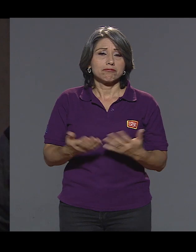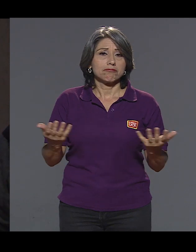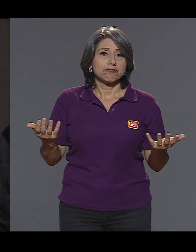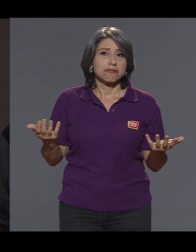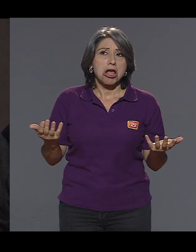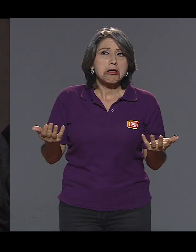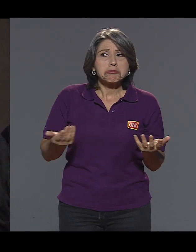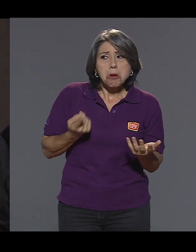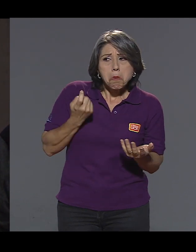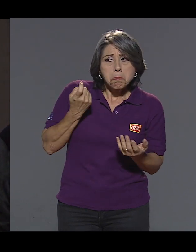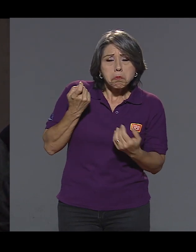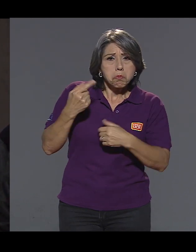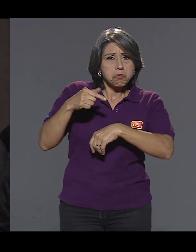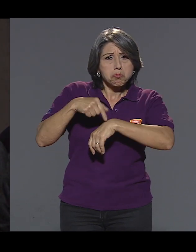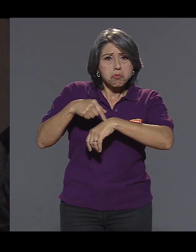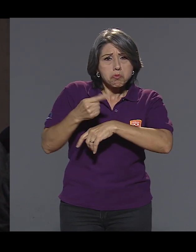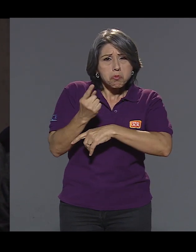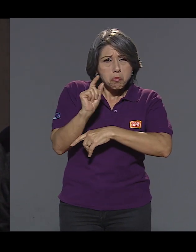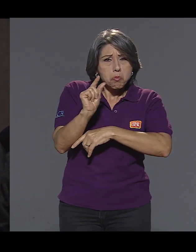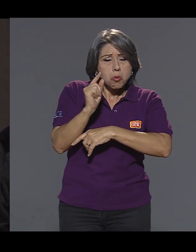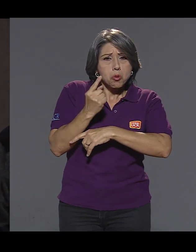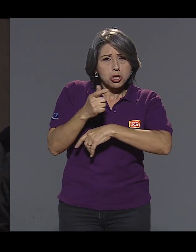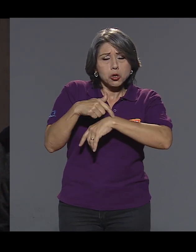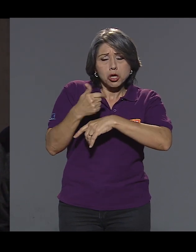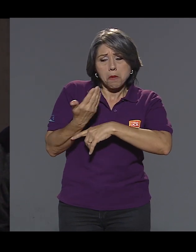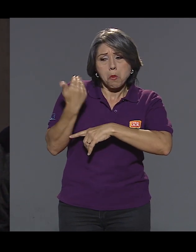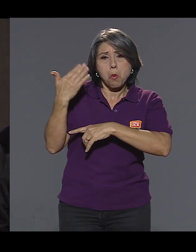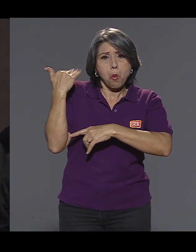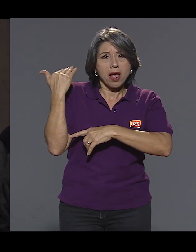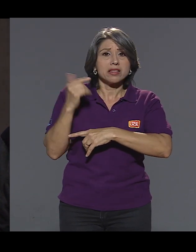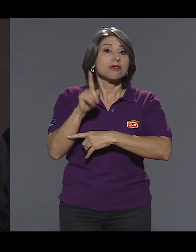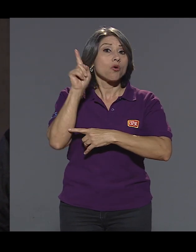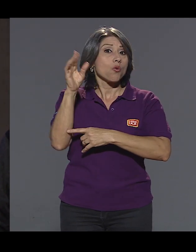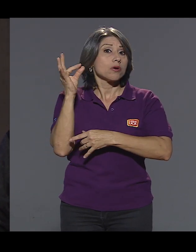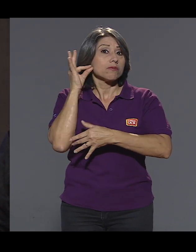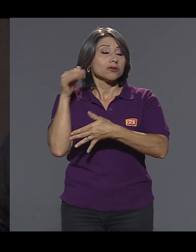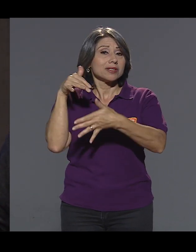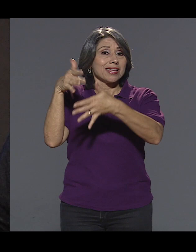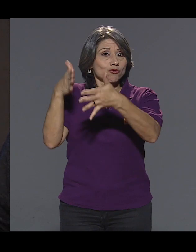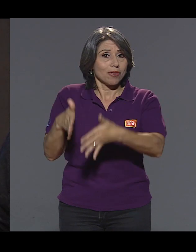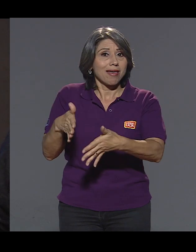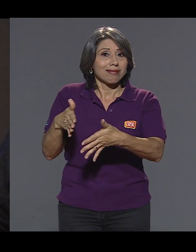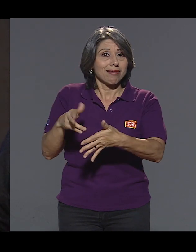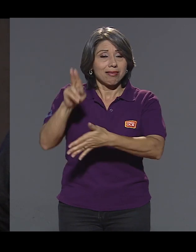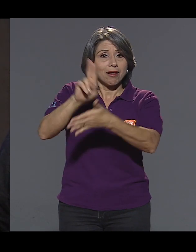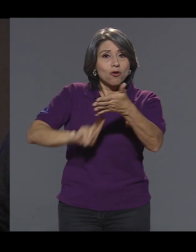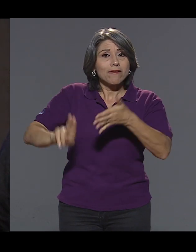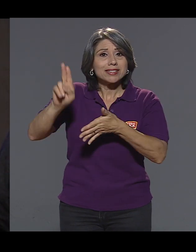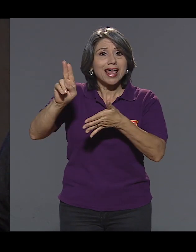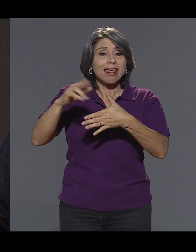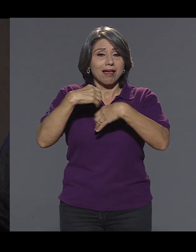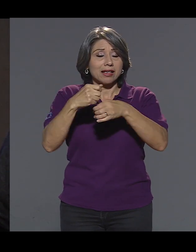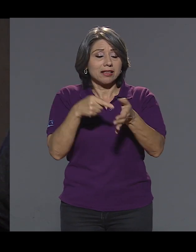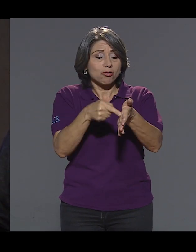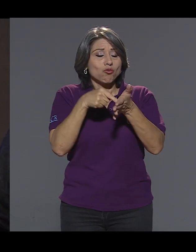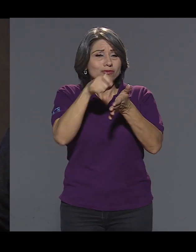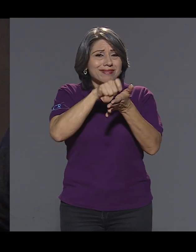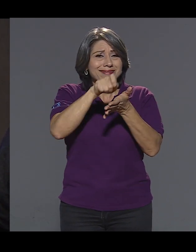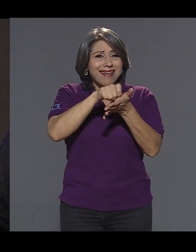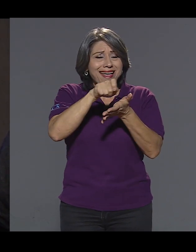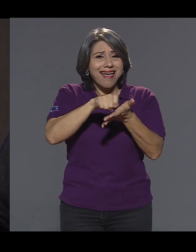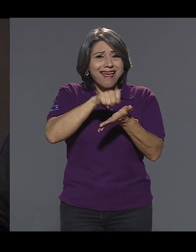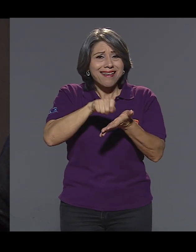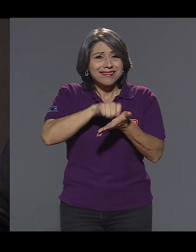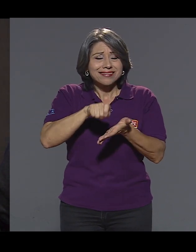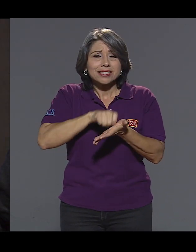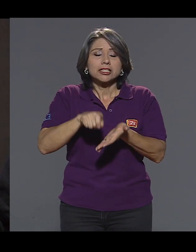hace poco una estudiante que estudia en la universidad y